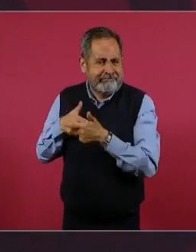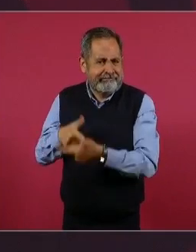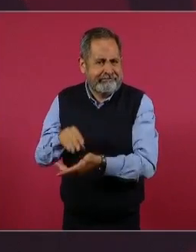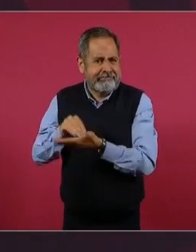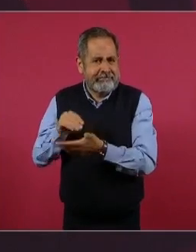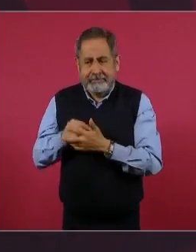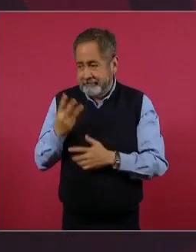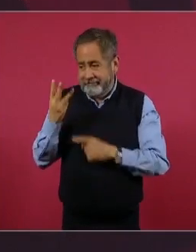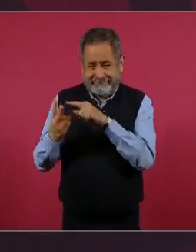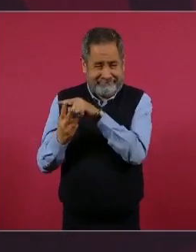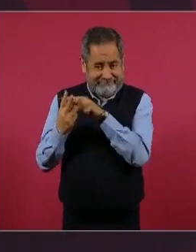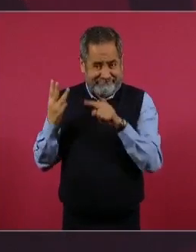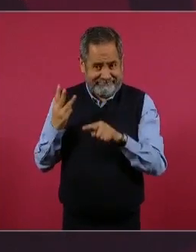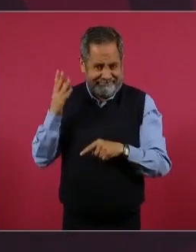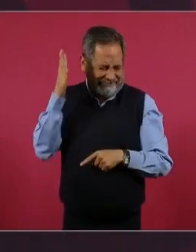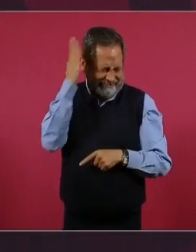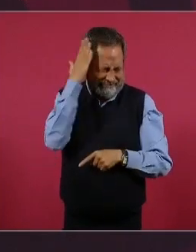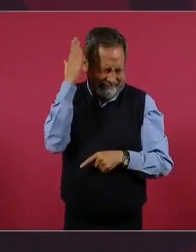los tres